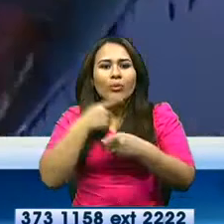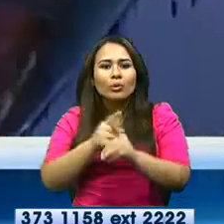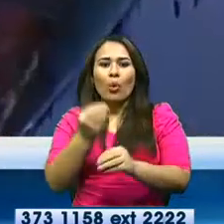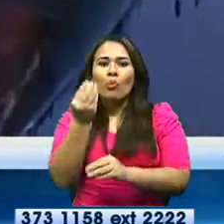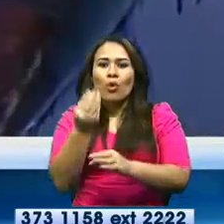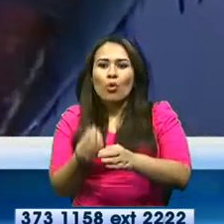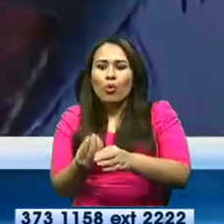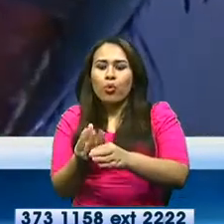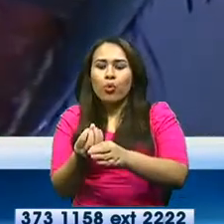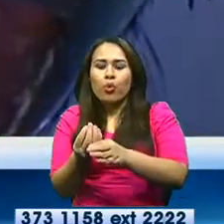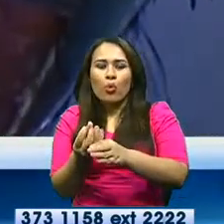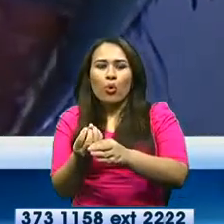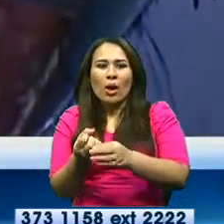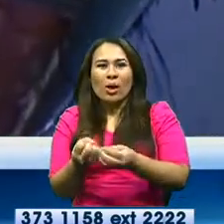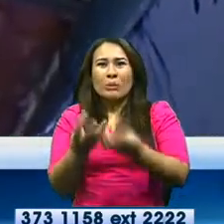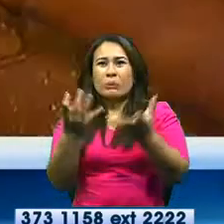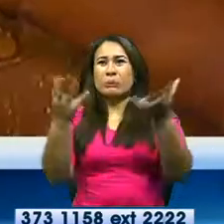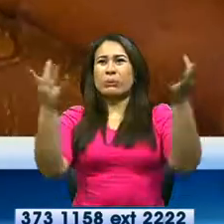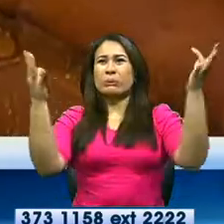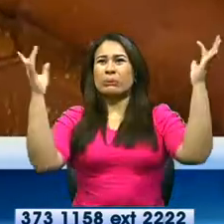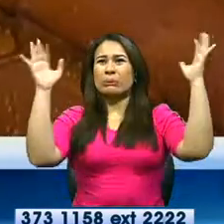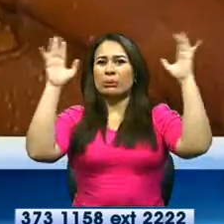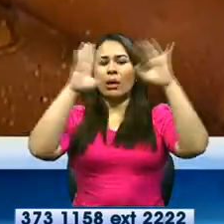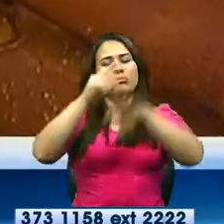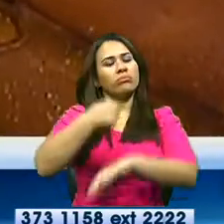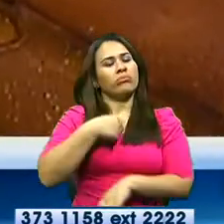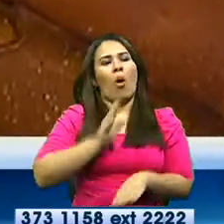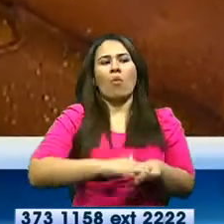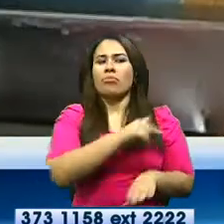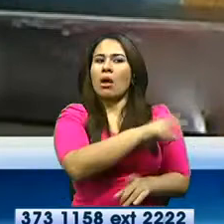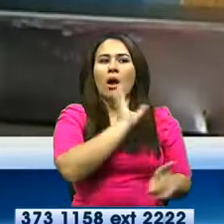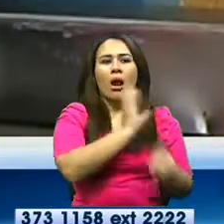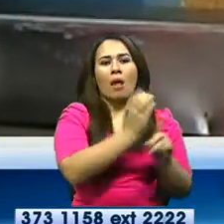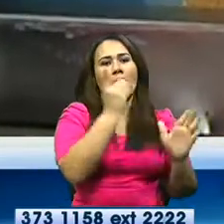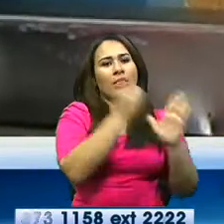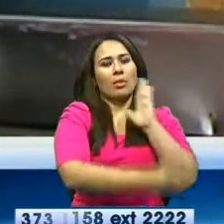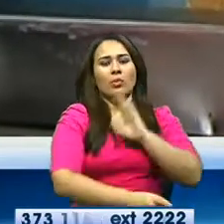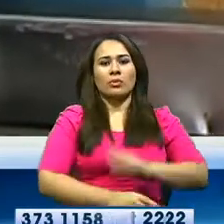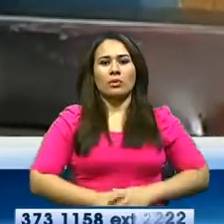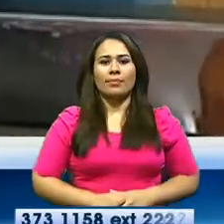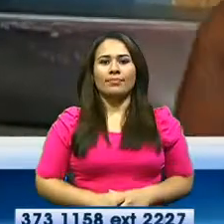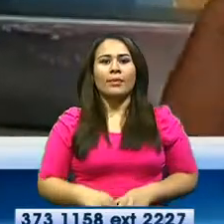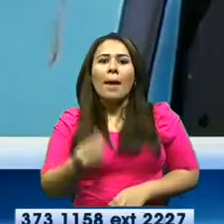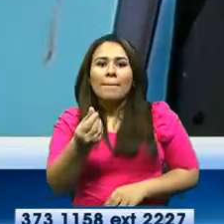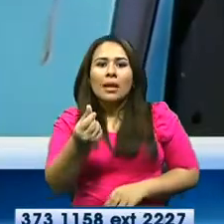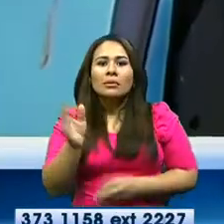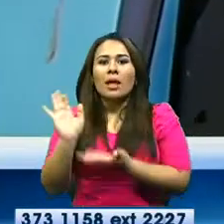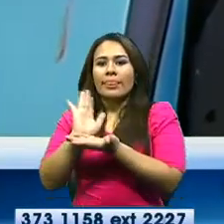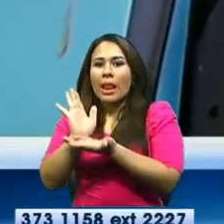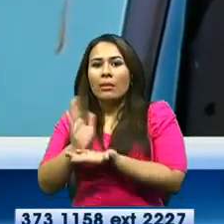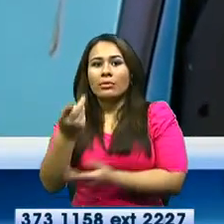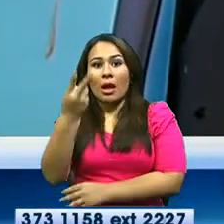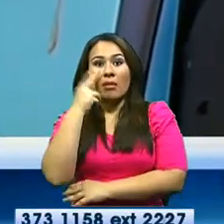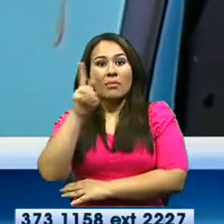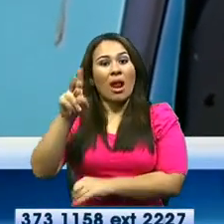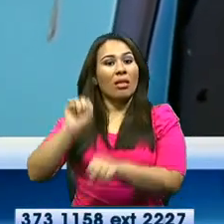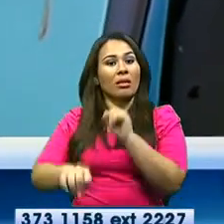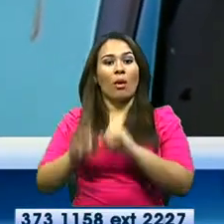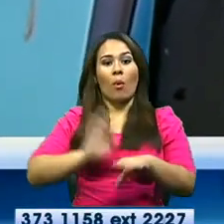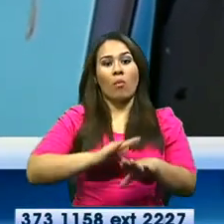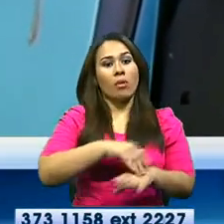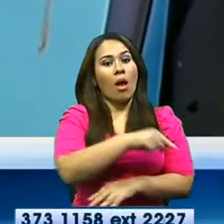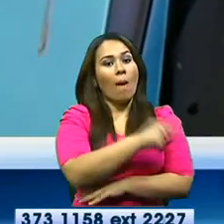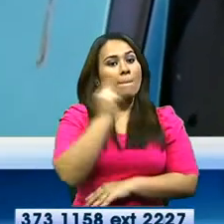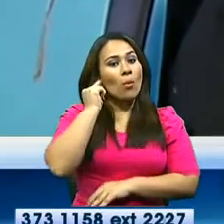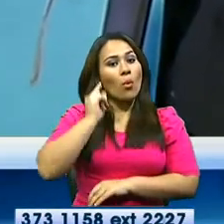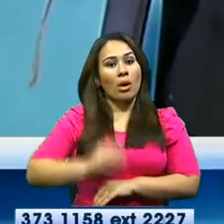haga responsable de todo lo que perdió junto a sus seres queridos. Andan averiguando los precios de los televisores, vamos a ver si la señora